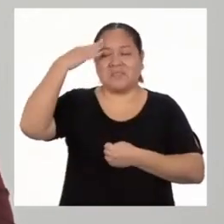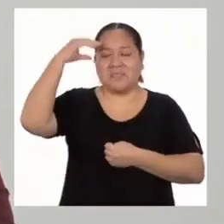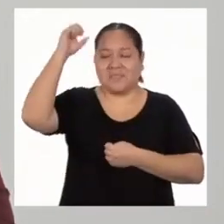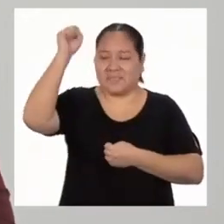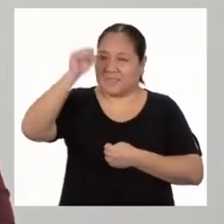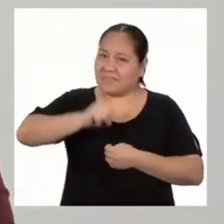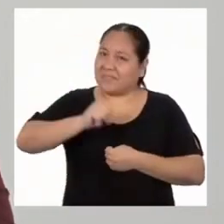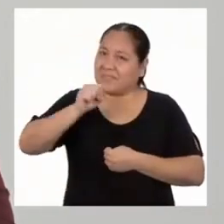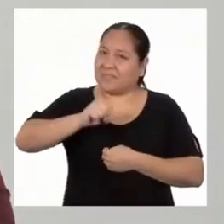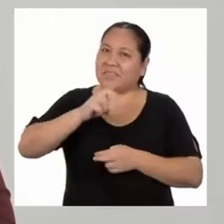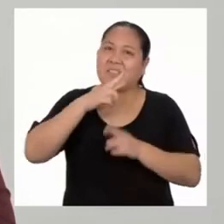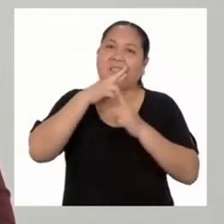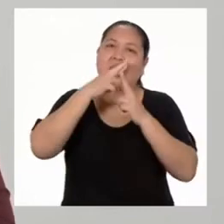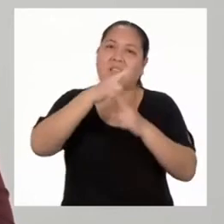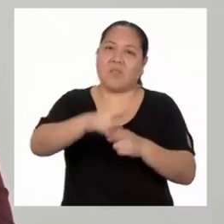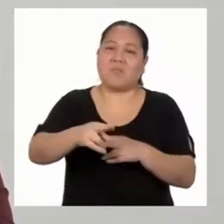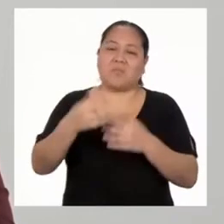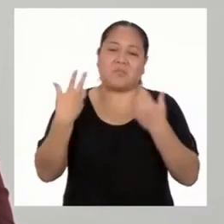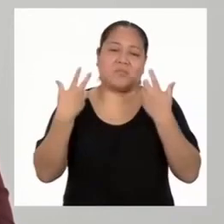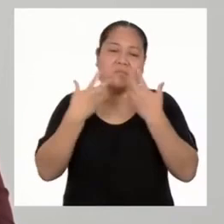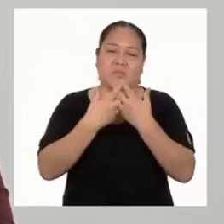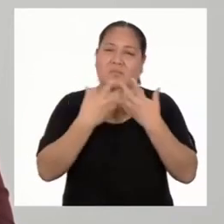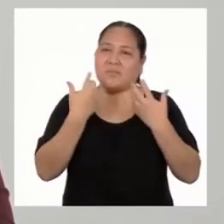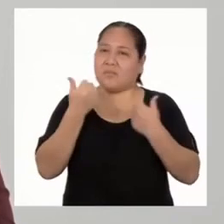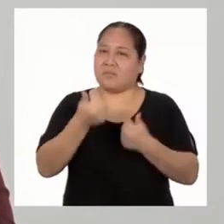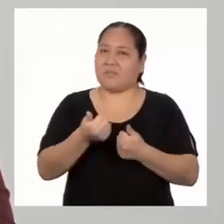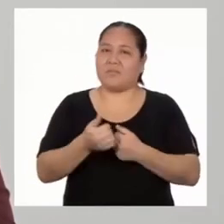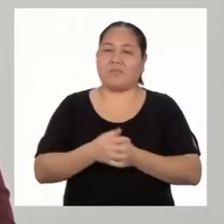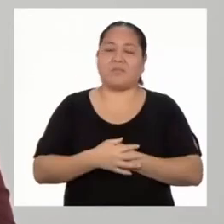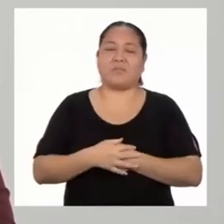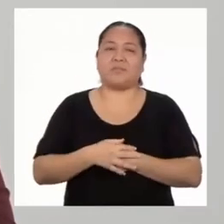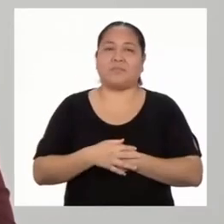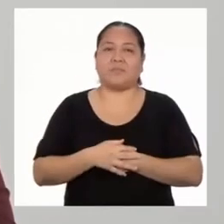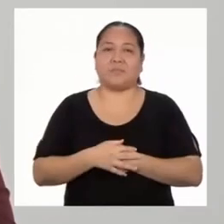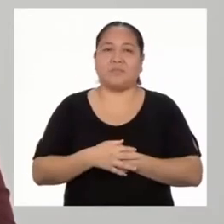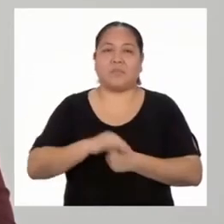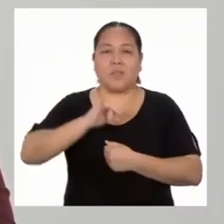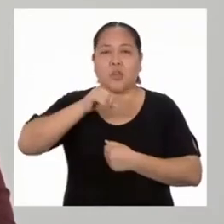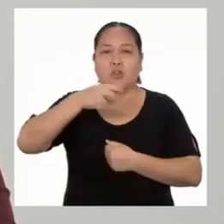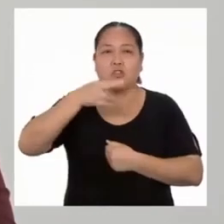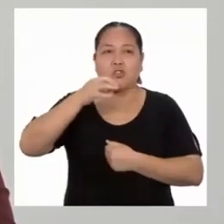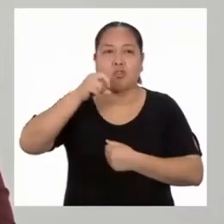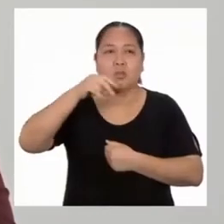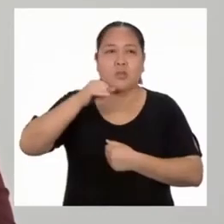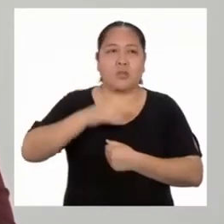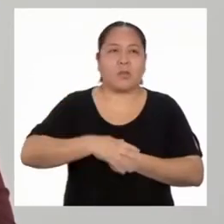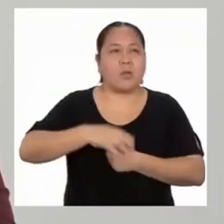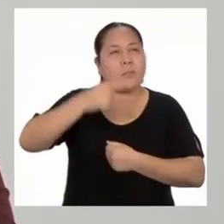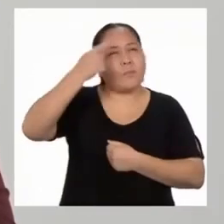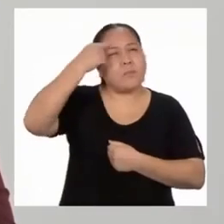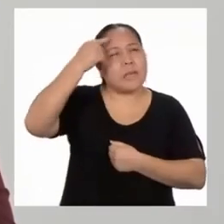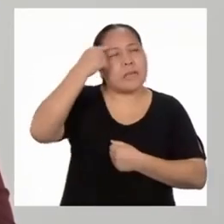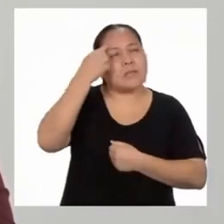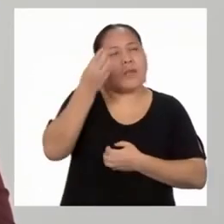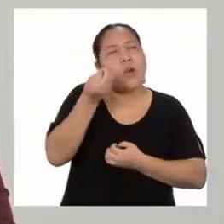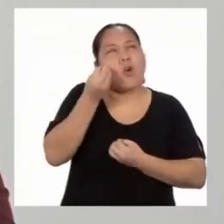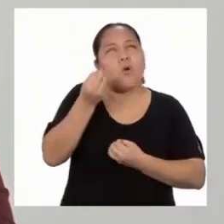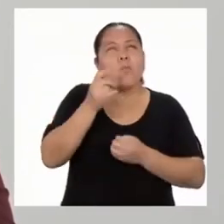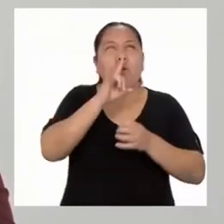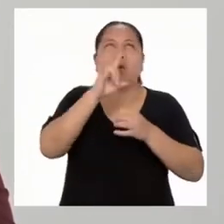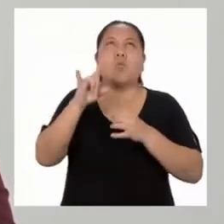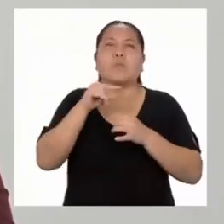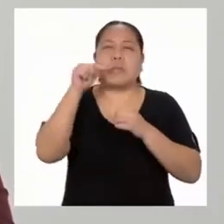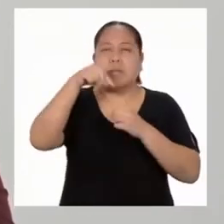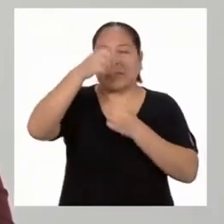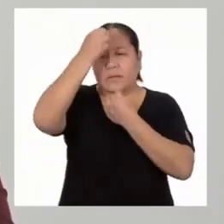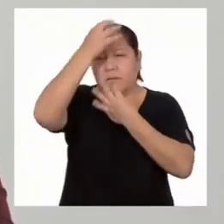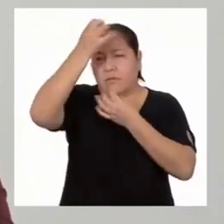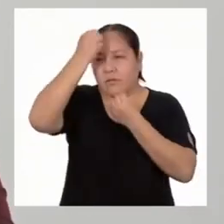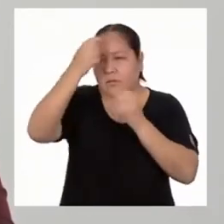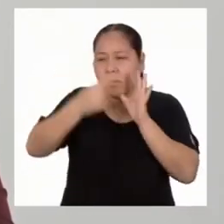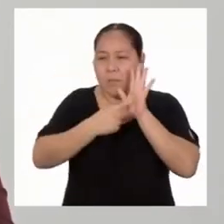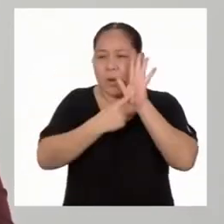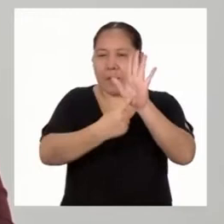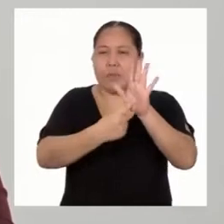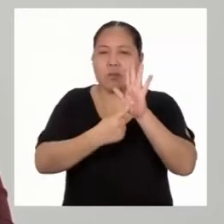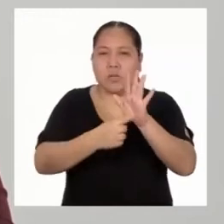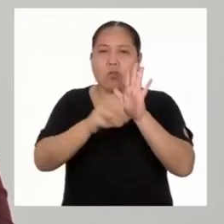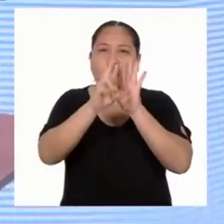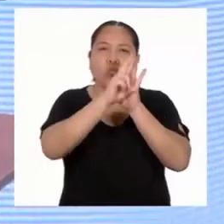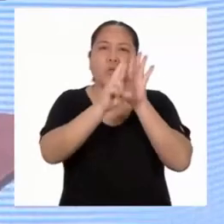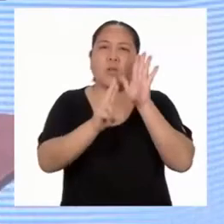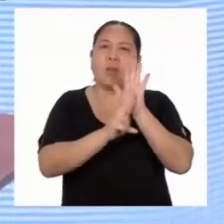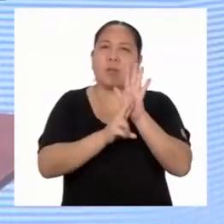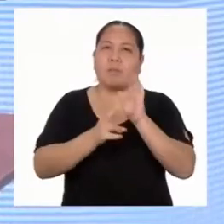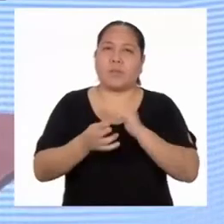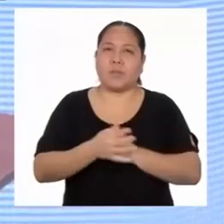de que sus respuestas fueron acertadas. Jonathan, ¿cómo crees que puedes usar esta información para presentar tu